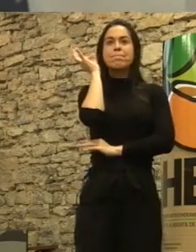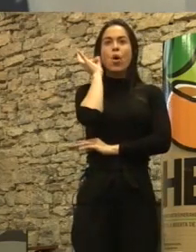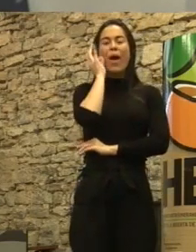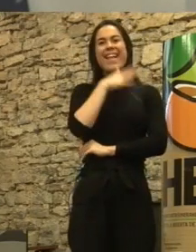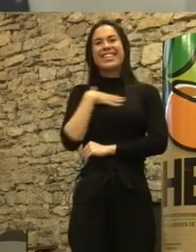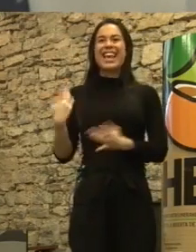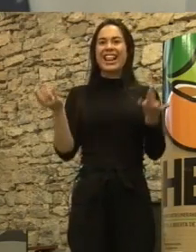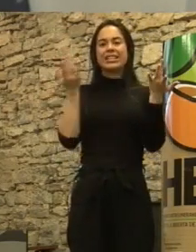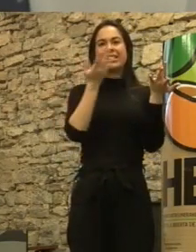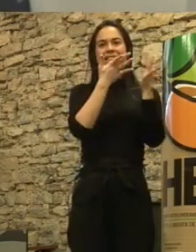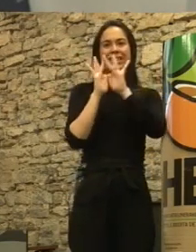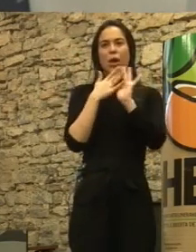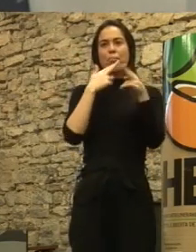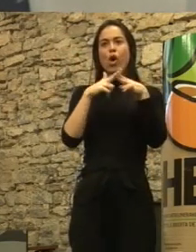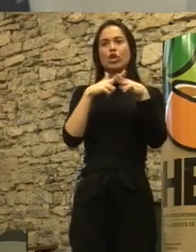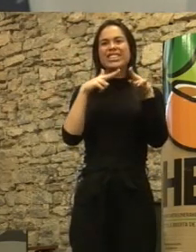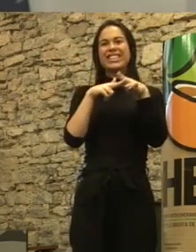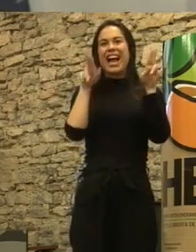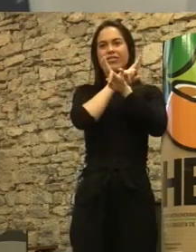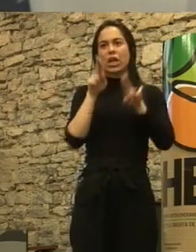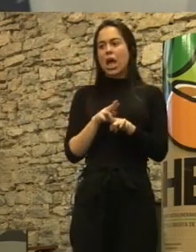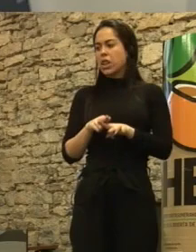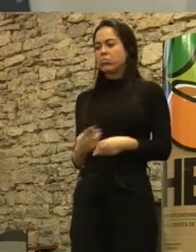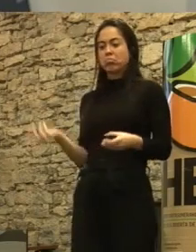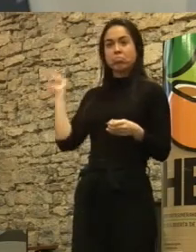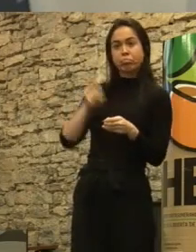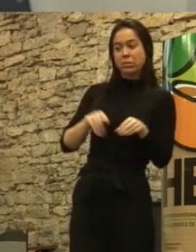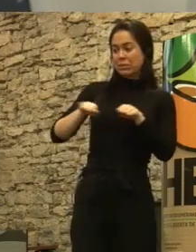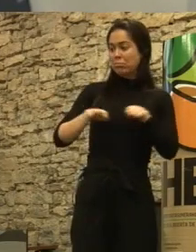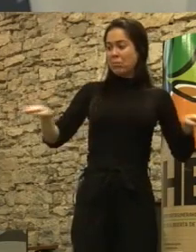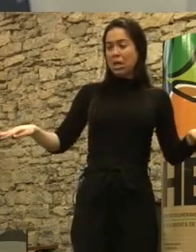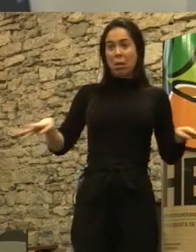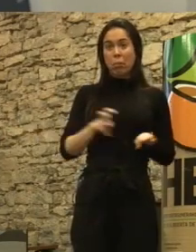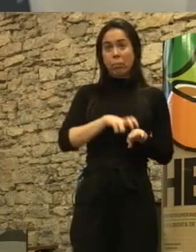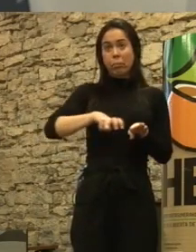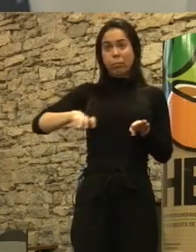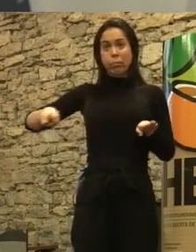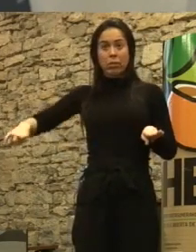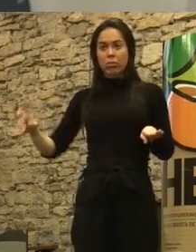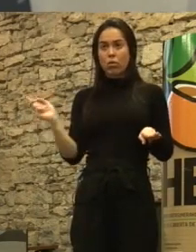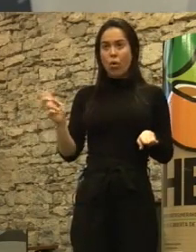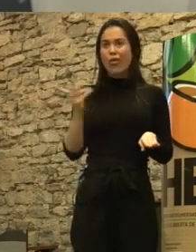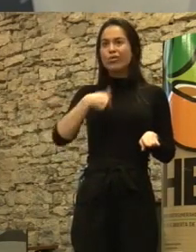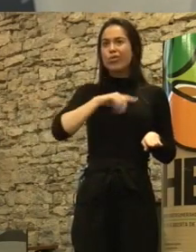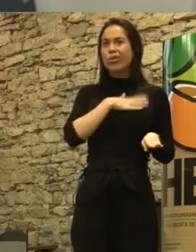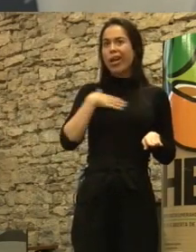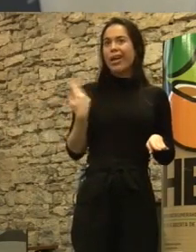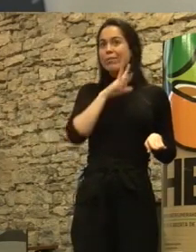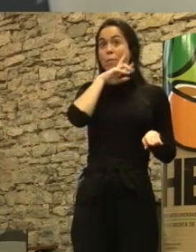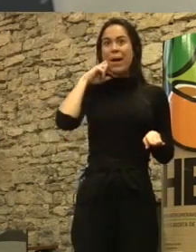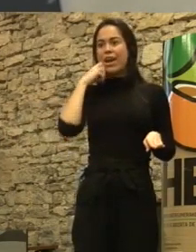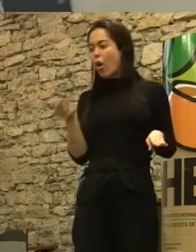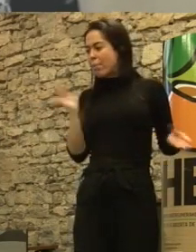política internacional. No, no, no. Queremos bombardear las mesas que existen ahora y hacer una mesa completamente